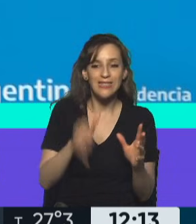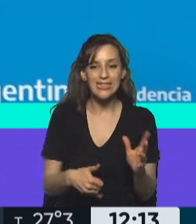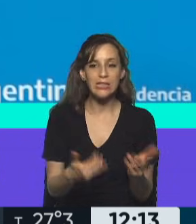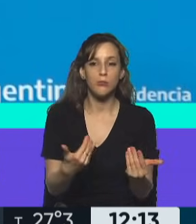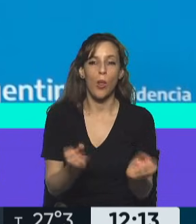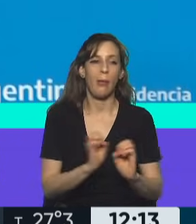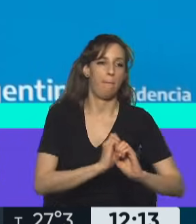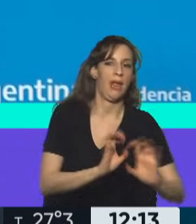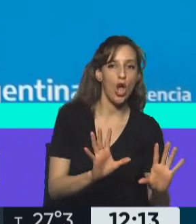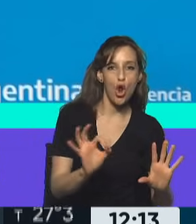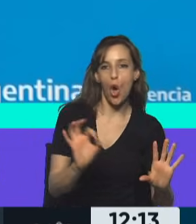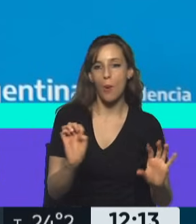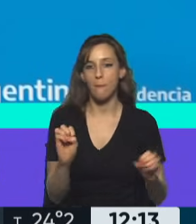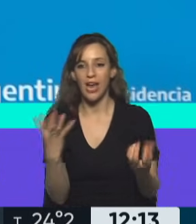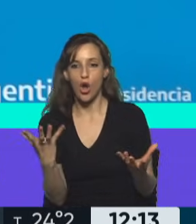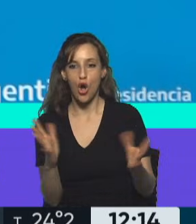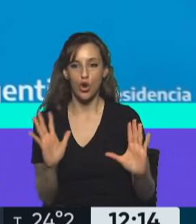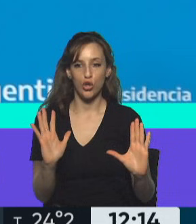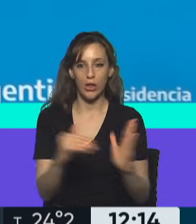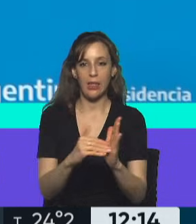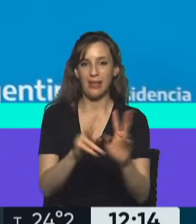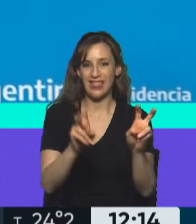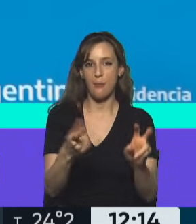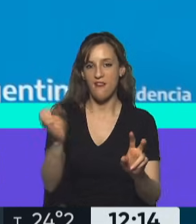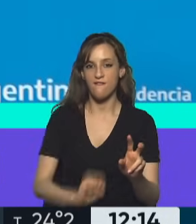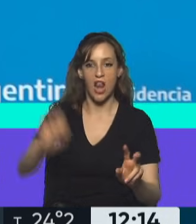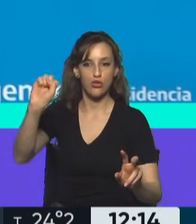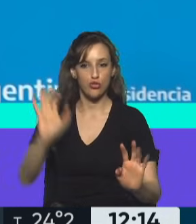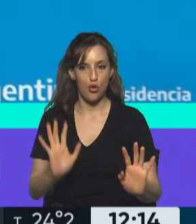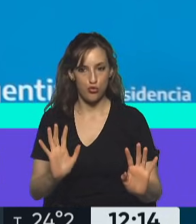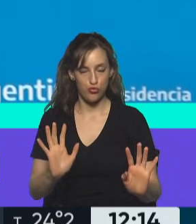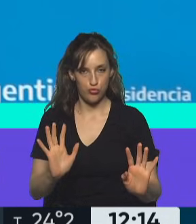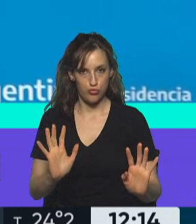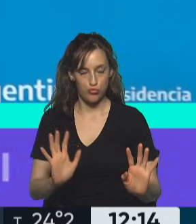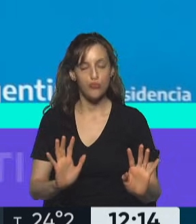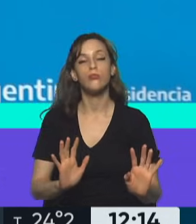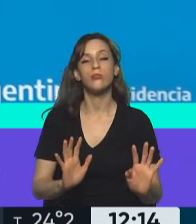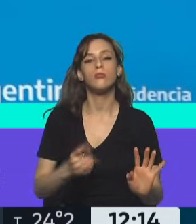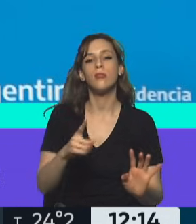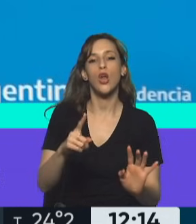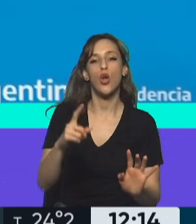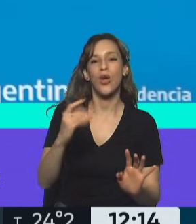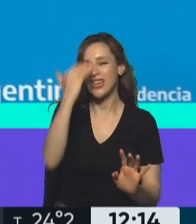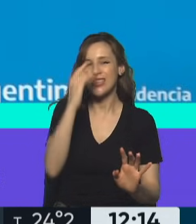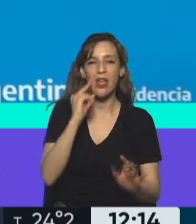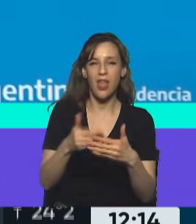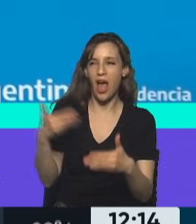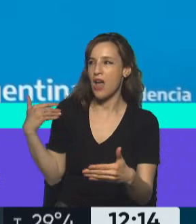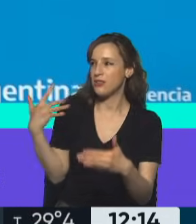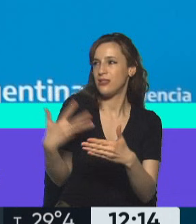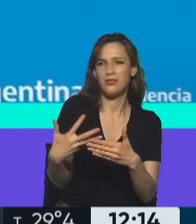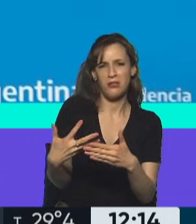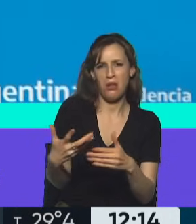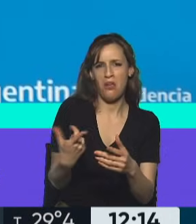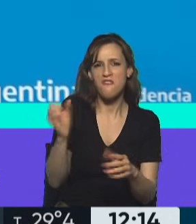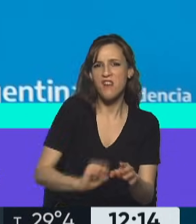cantidad de variables que pueden influir en la inflación. Esto es así, pero esas variables no habían cambiado en los últimos 10, 15 días como para que hubiera el